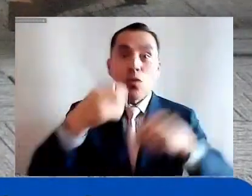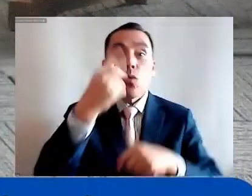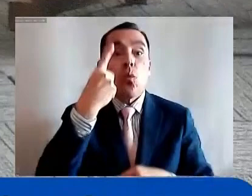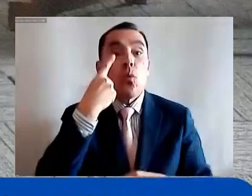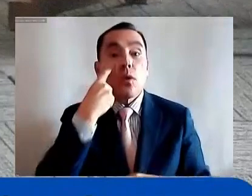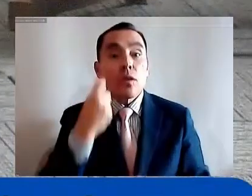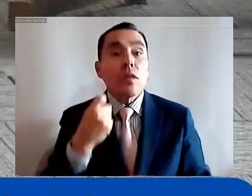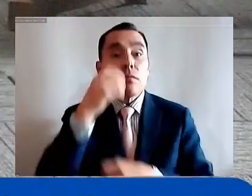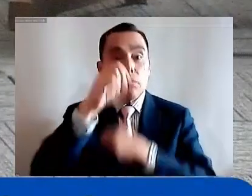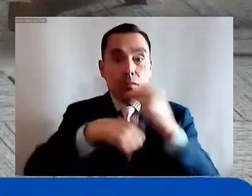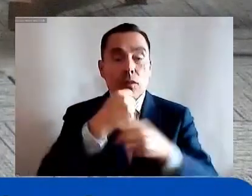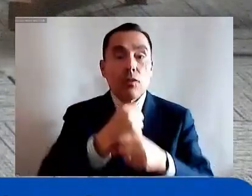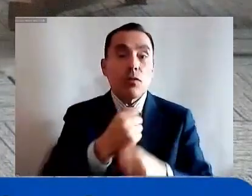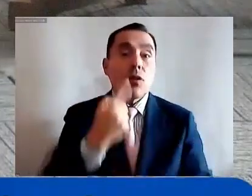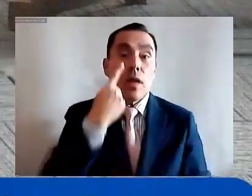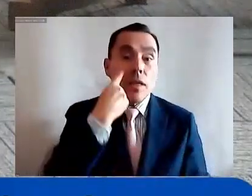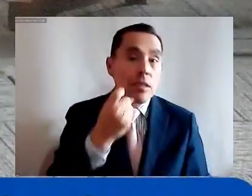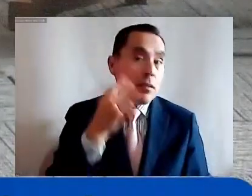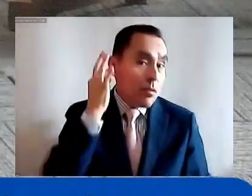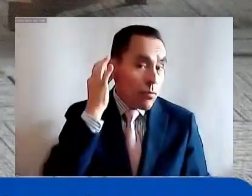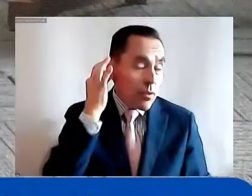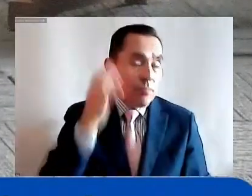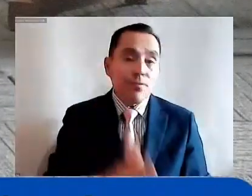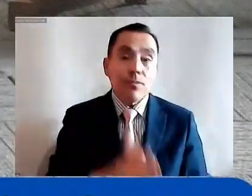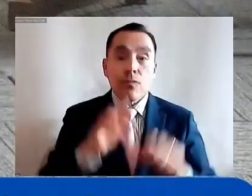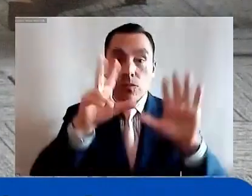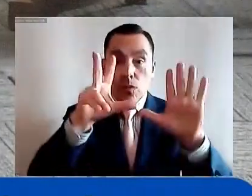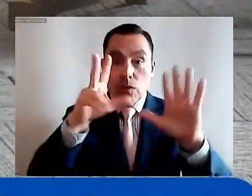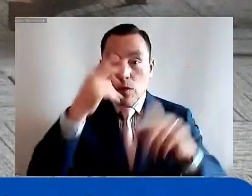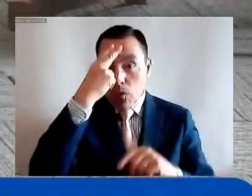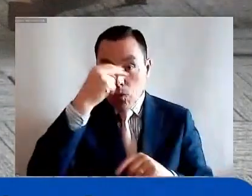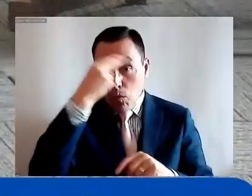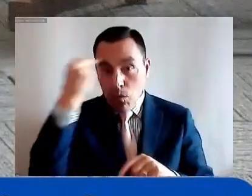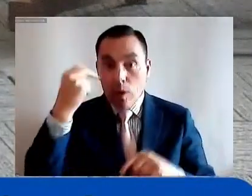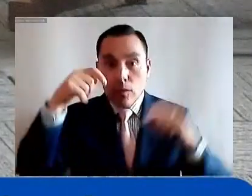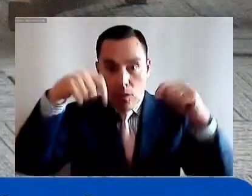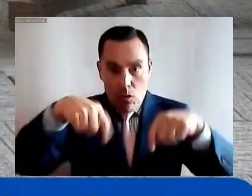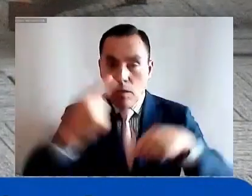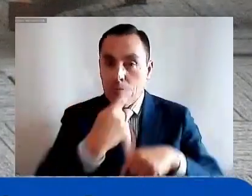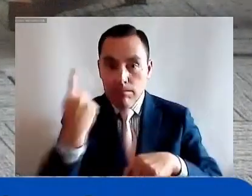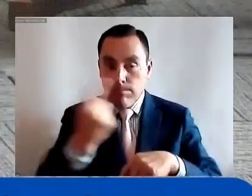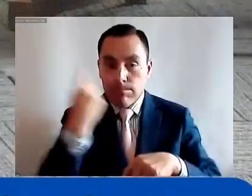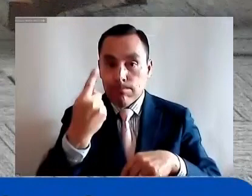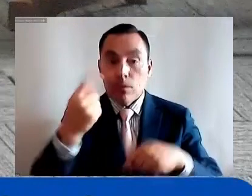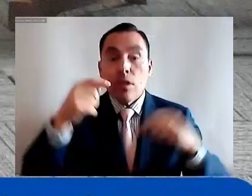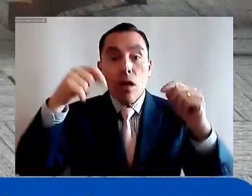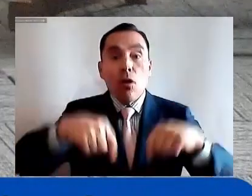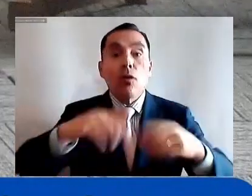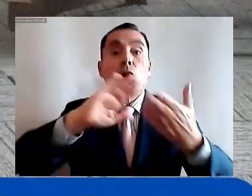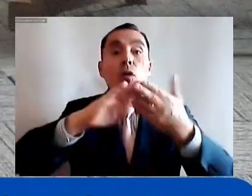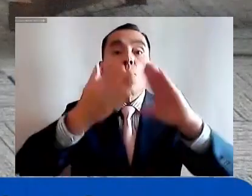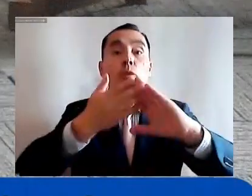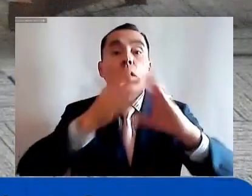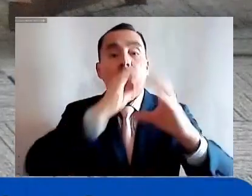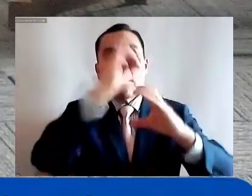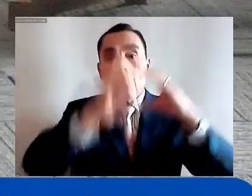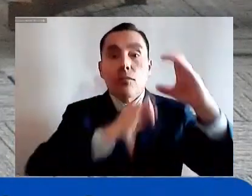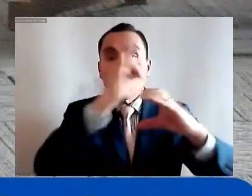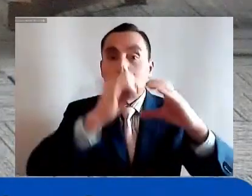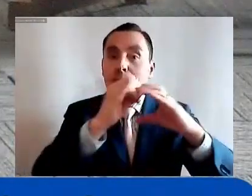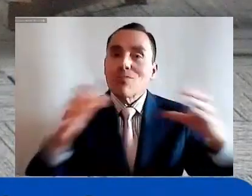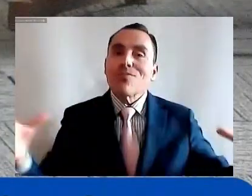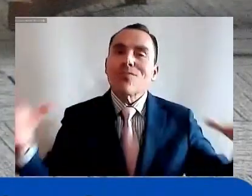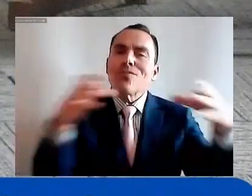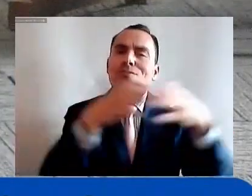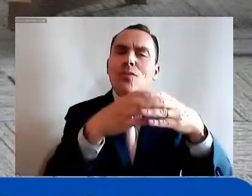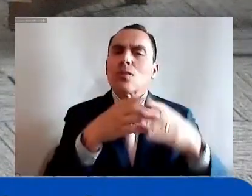Mujer. El 8 de marzo, en particular, fue elegido por la comunidad internacional en homenaje